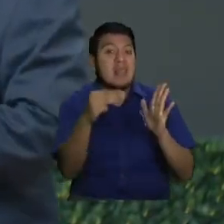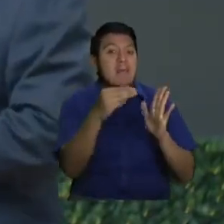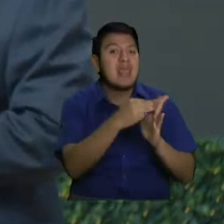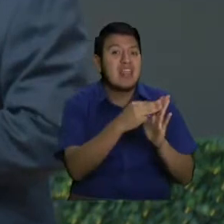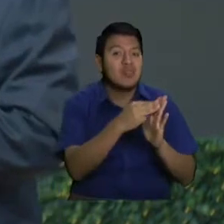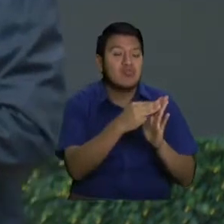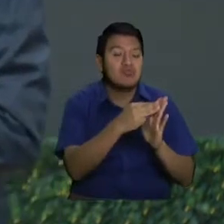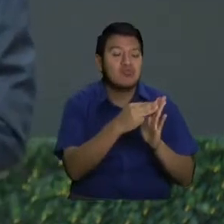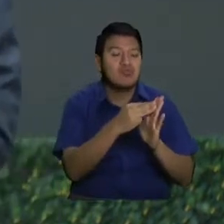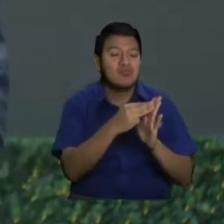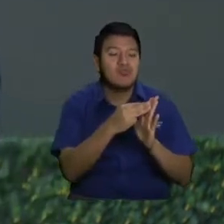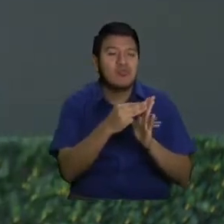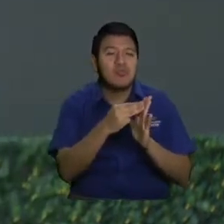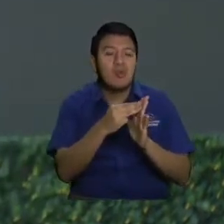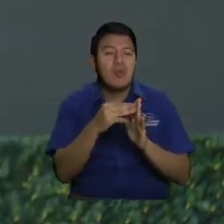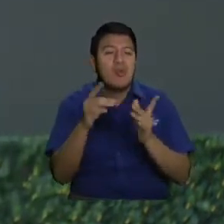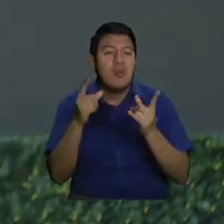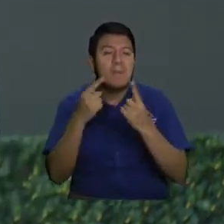guardar las fiestas.